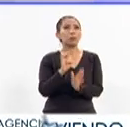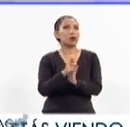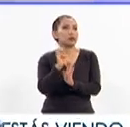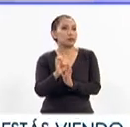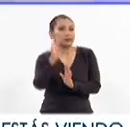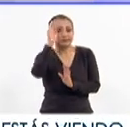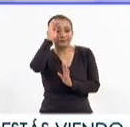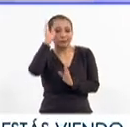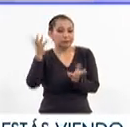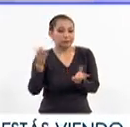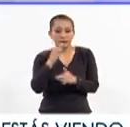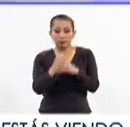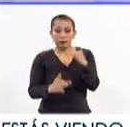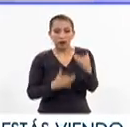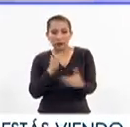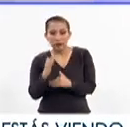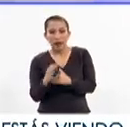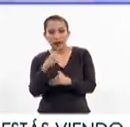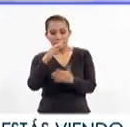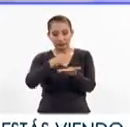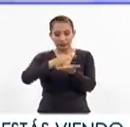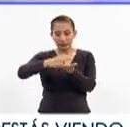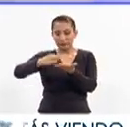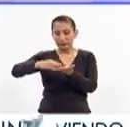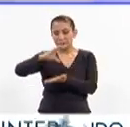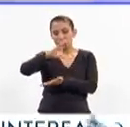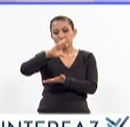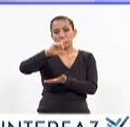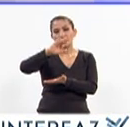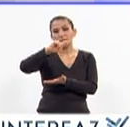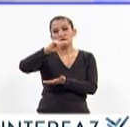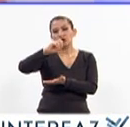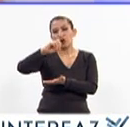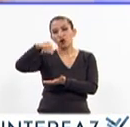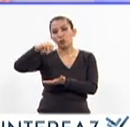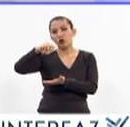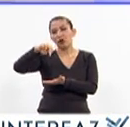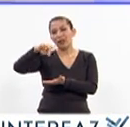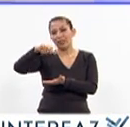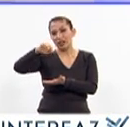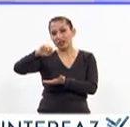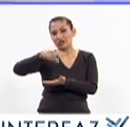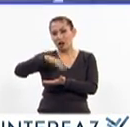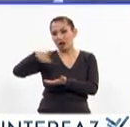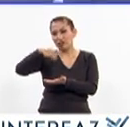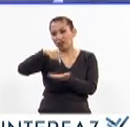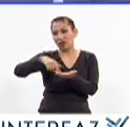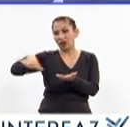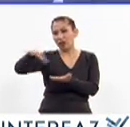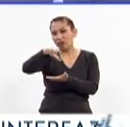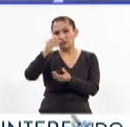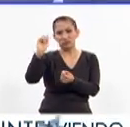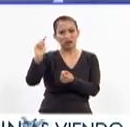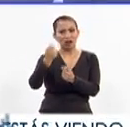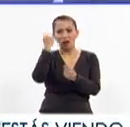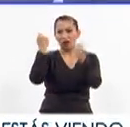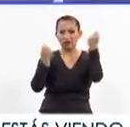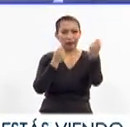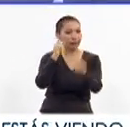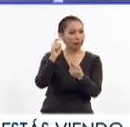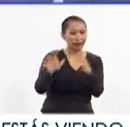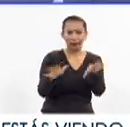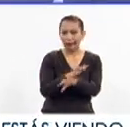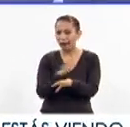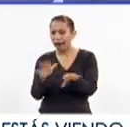ejemplo, todas estas criptomonedas que se están desarrollando, ¿no? Y que existen grandes granjas de mucha tecnología que